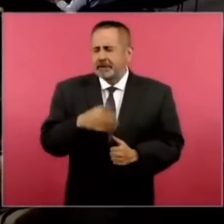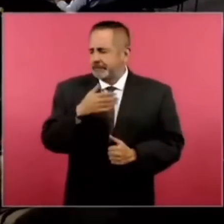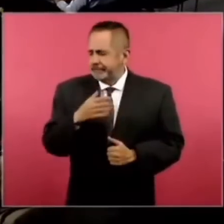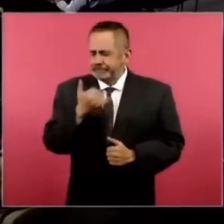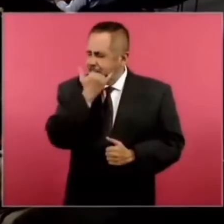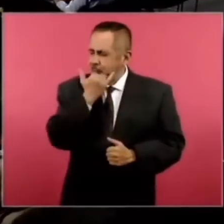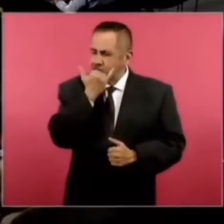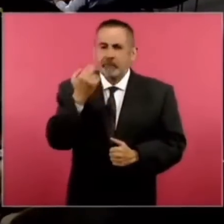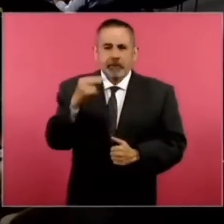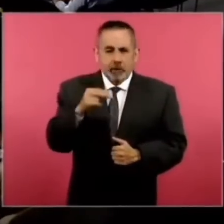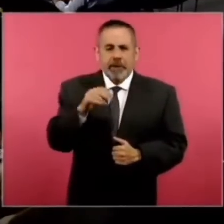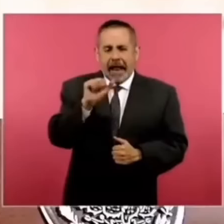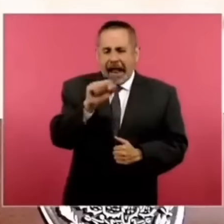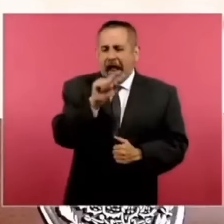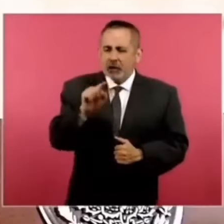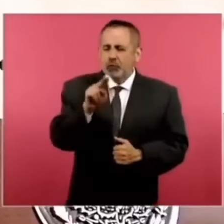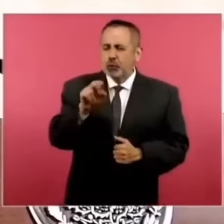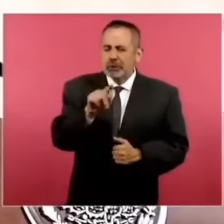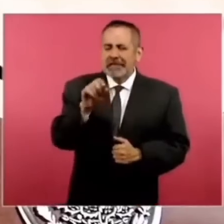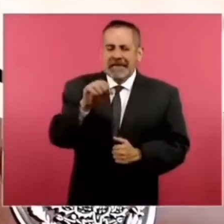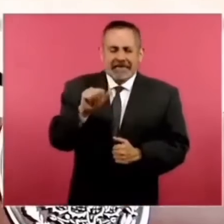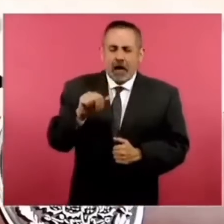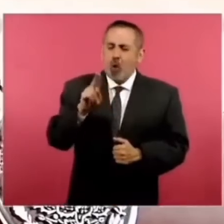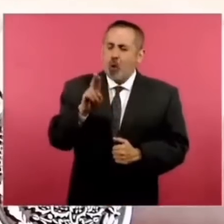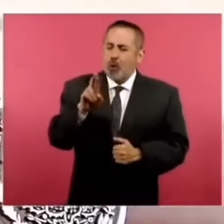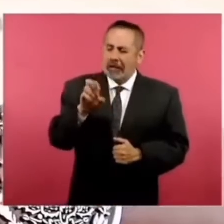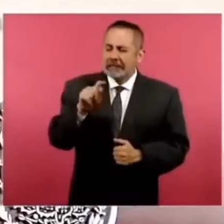Azucena Oresti. Y